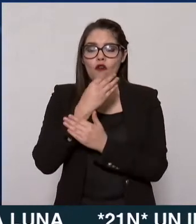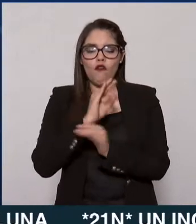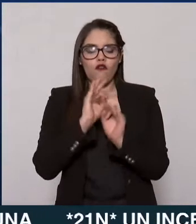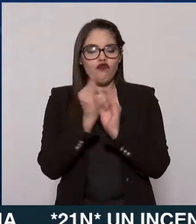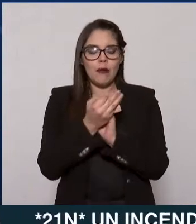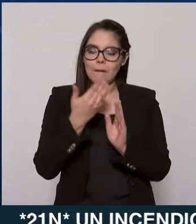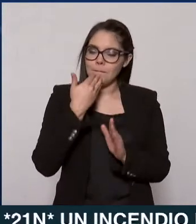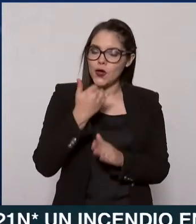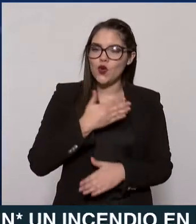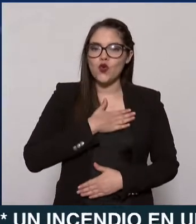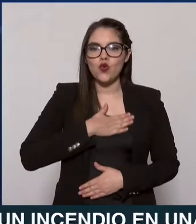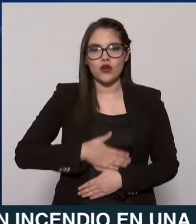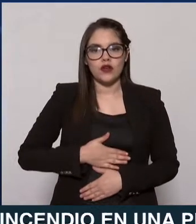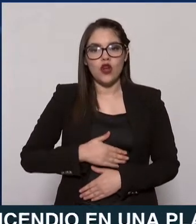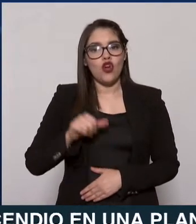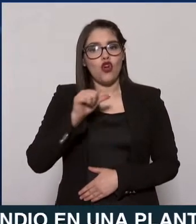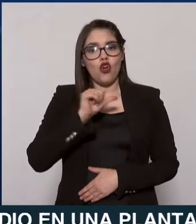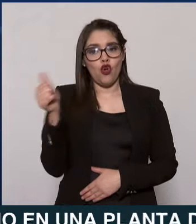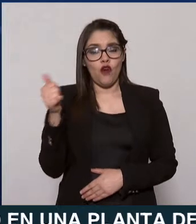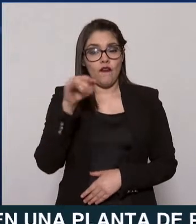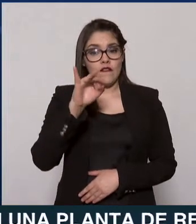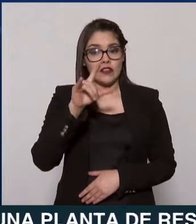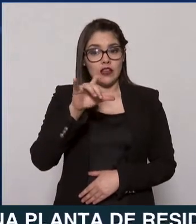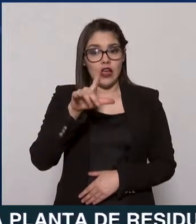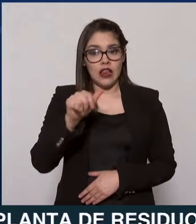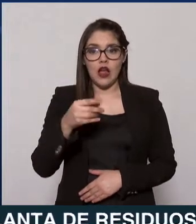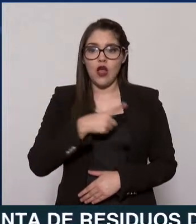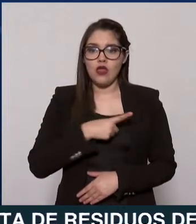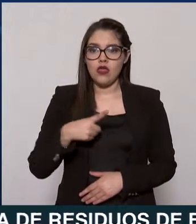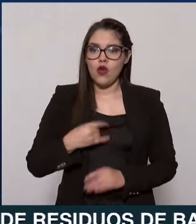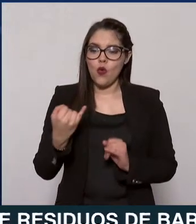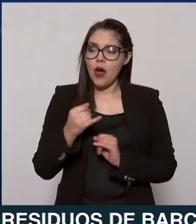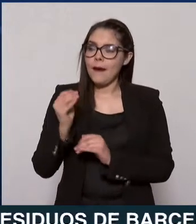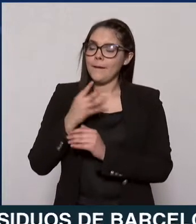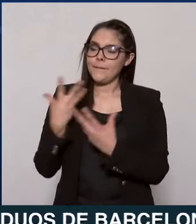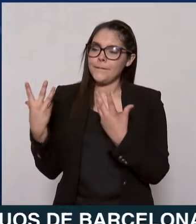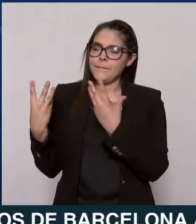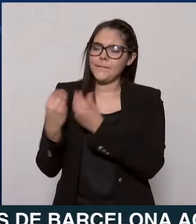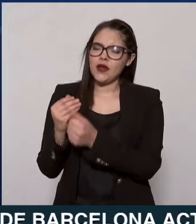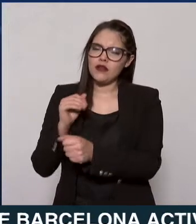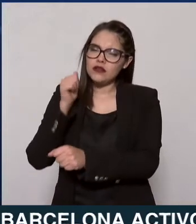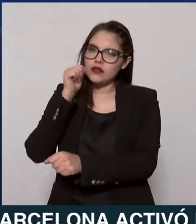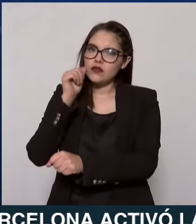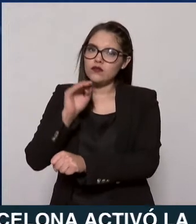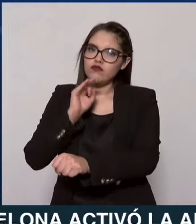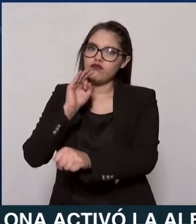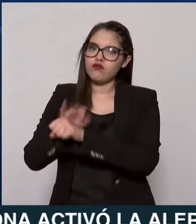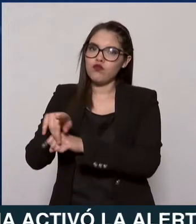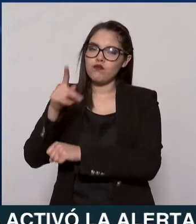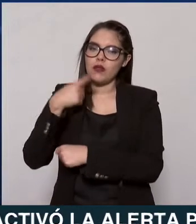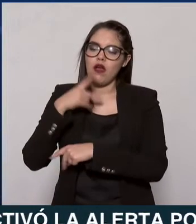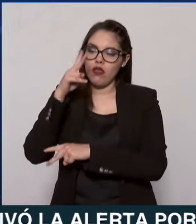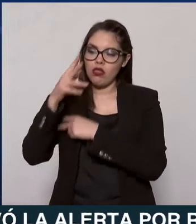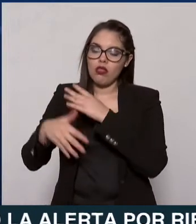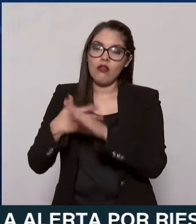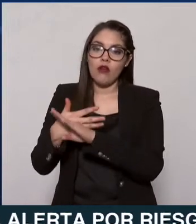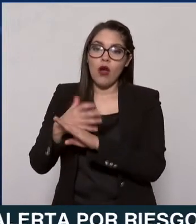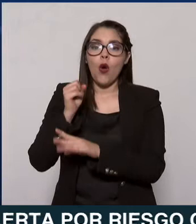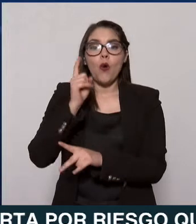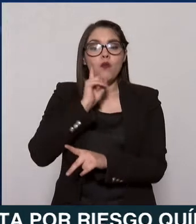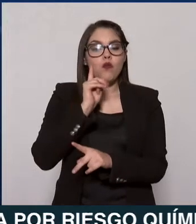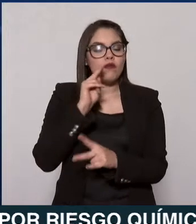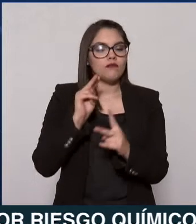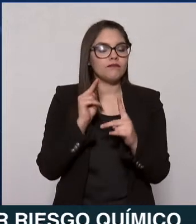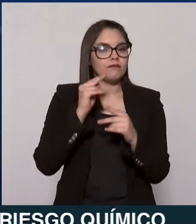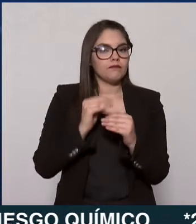la justicia y una fiscalía que se coloque al lado de las víctimas, actúe con perspectiva de género, mejore la atención